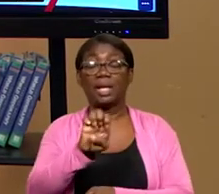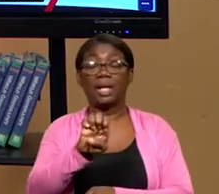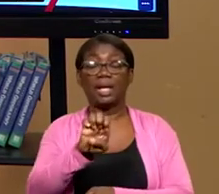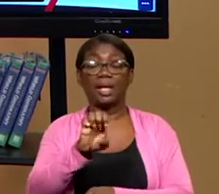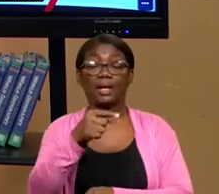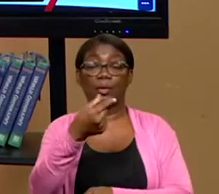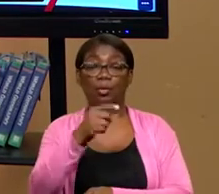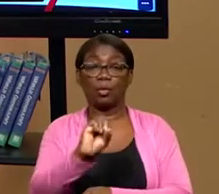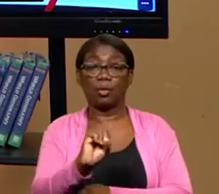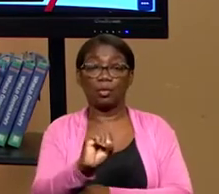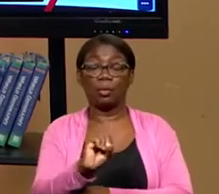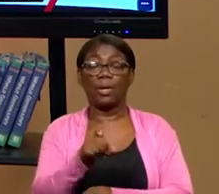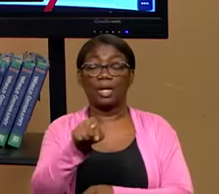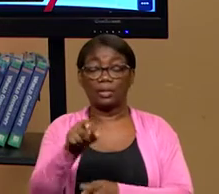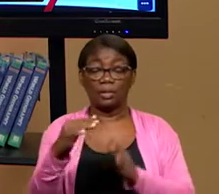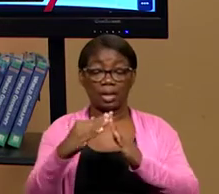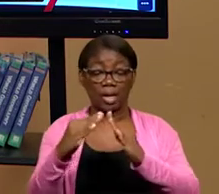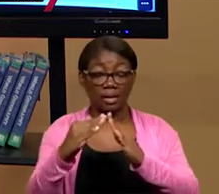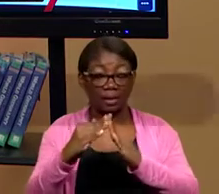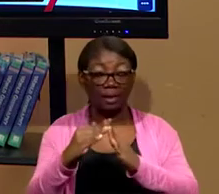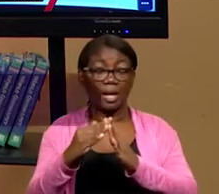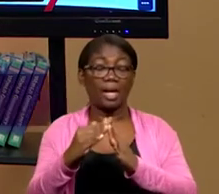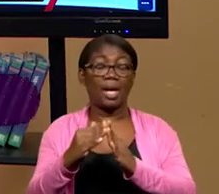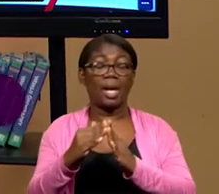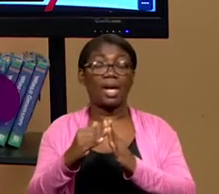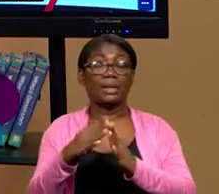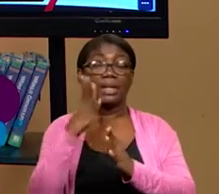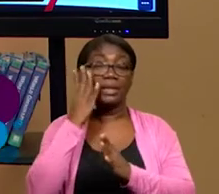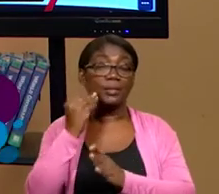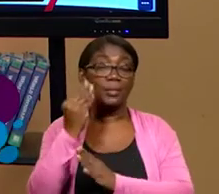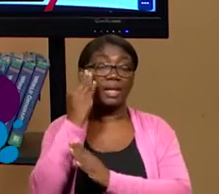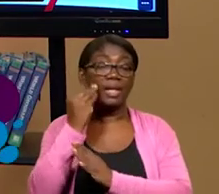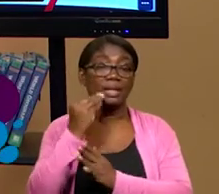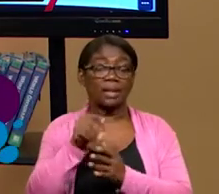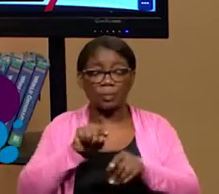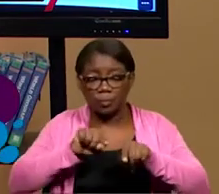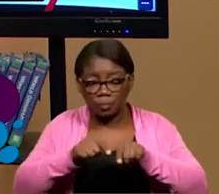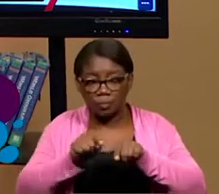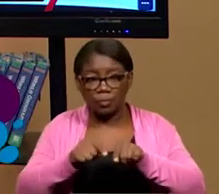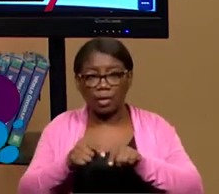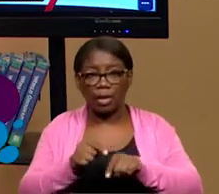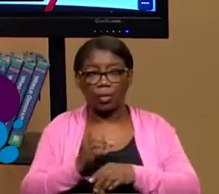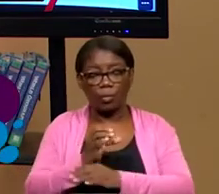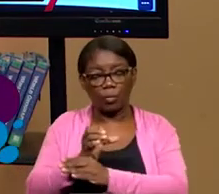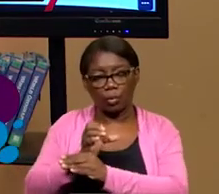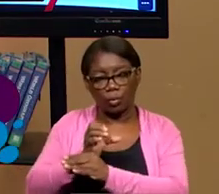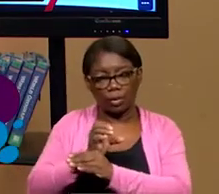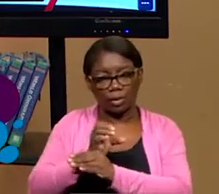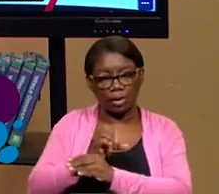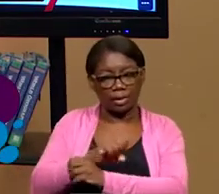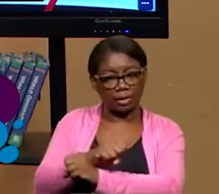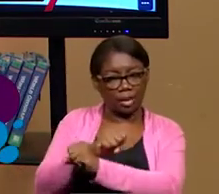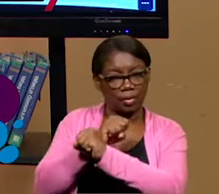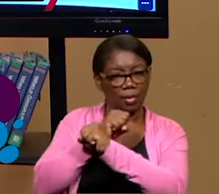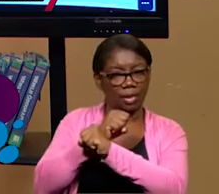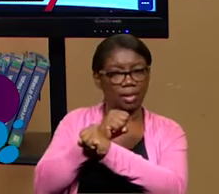casas ya experimentar. Claro, siempre y cuando guardando las